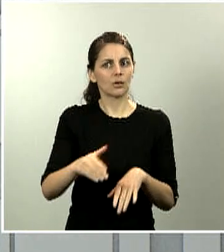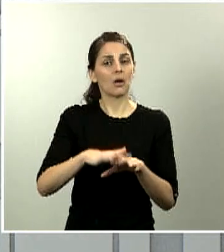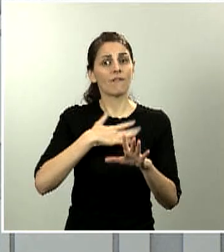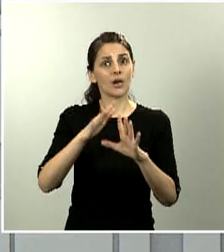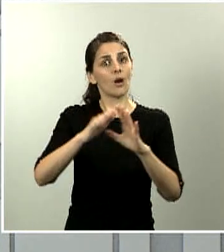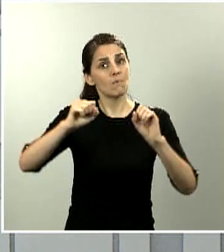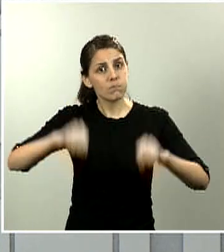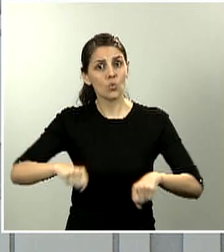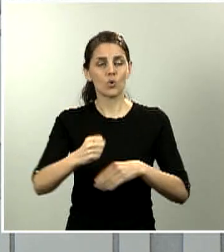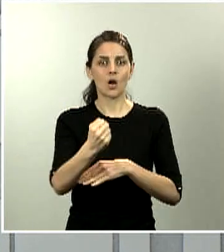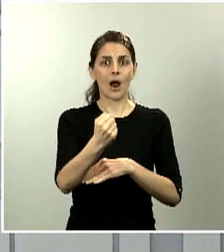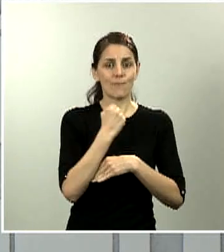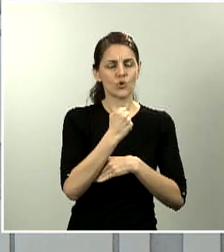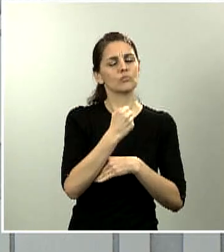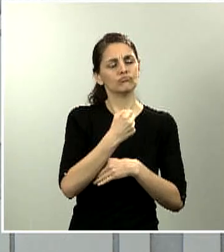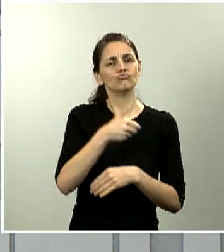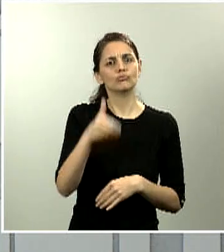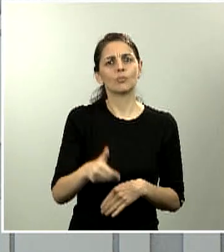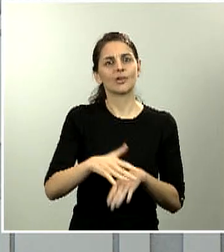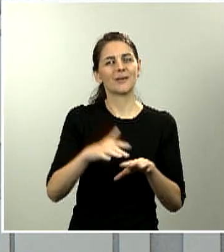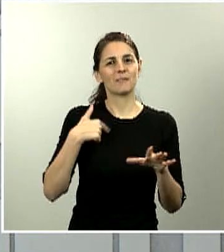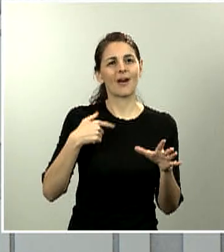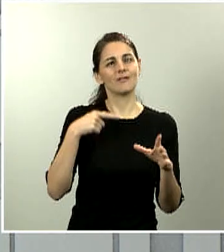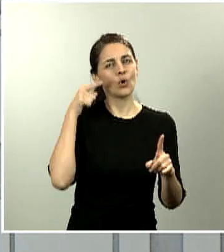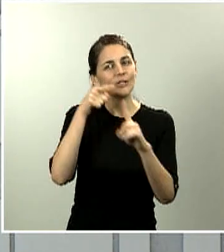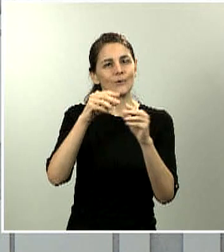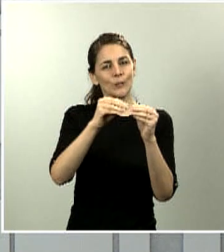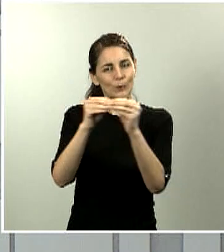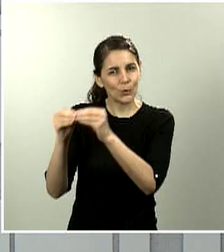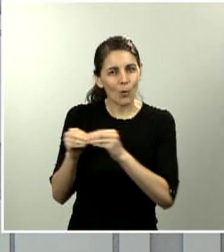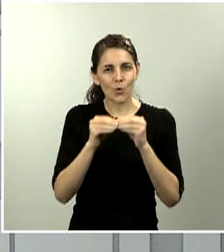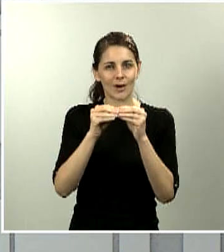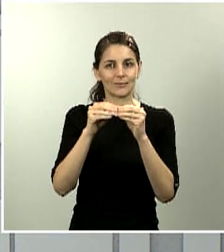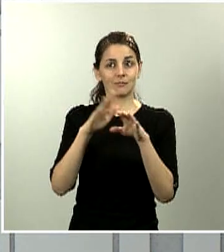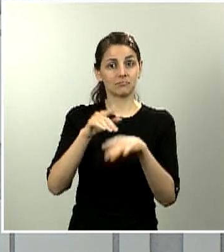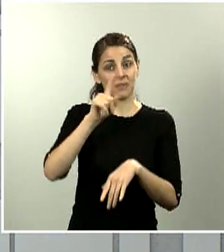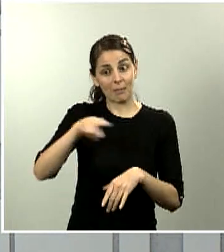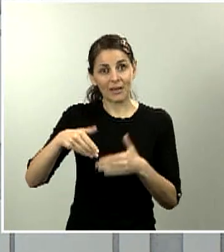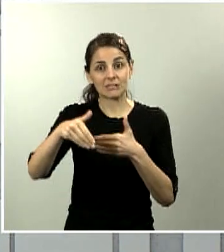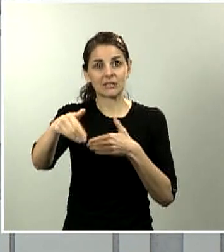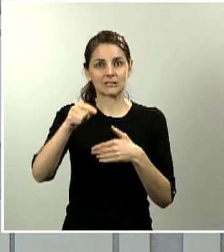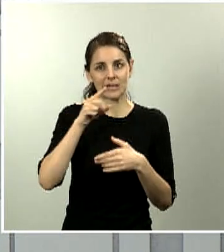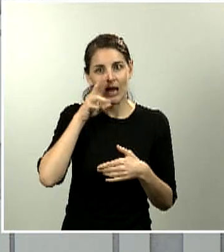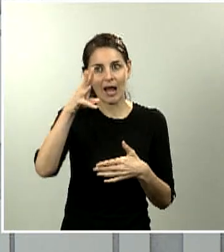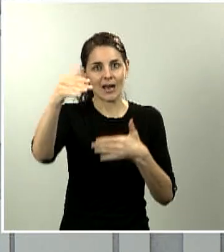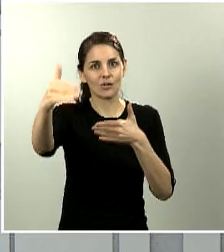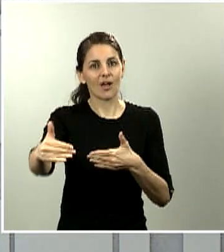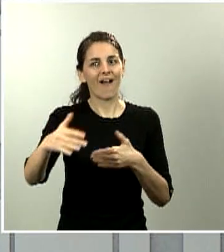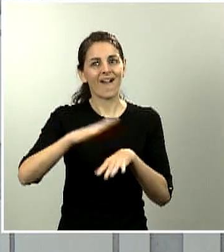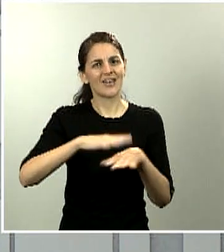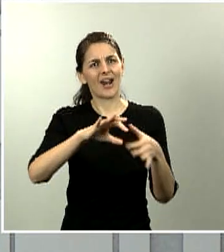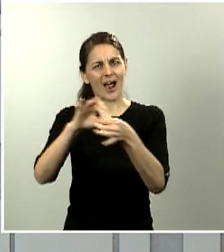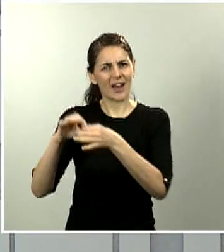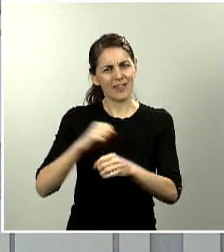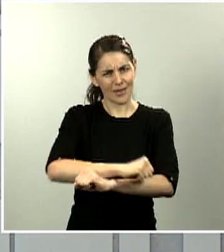denominadores comunes que nos permitan afrontar los próximos meses y los próximos años con una gran alianza, con un gran